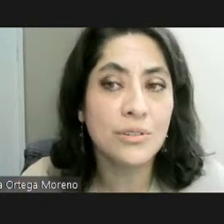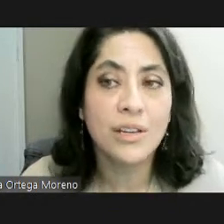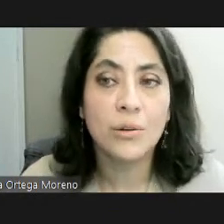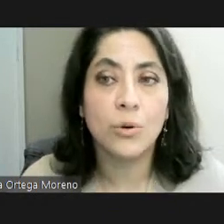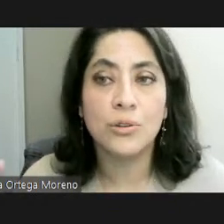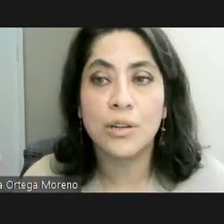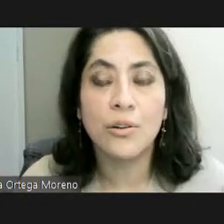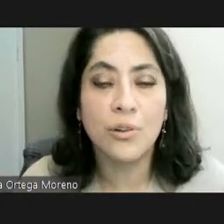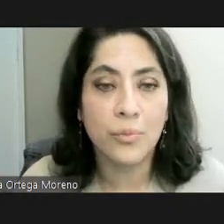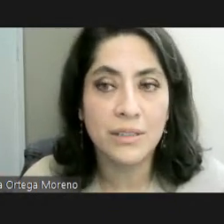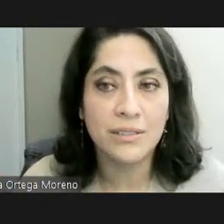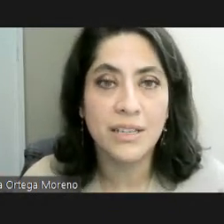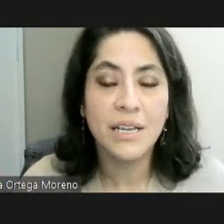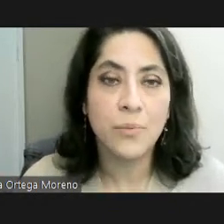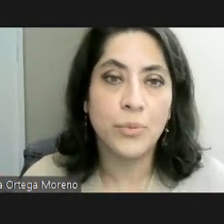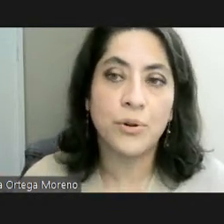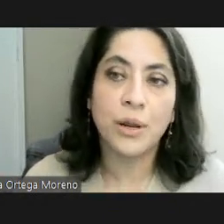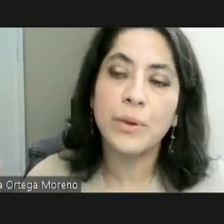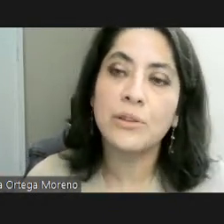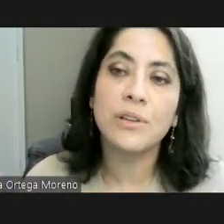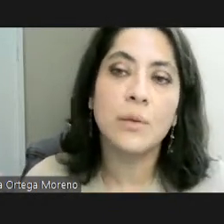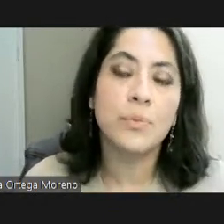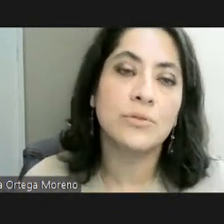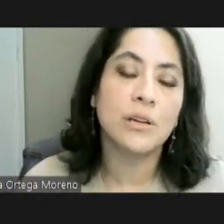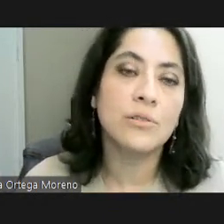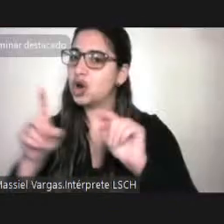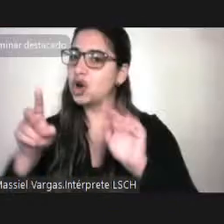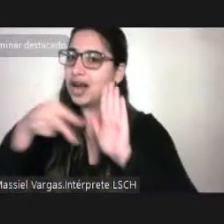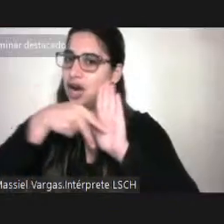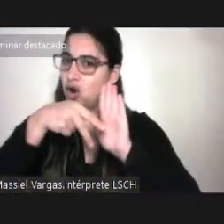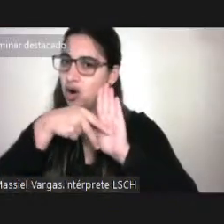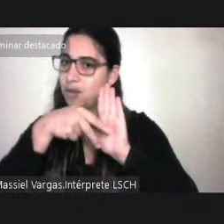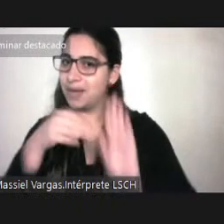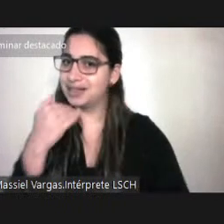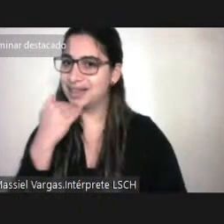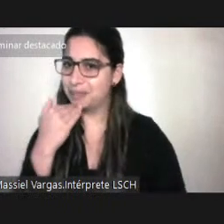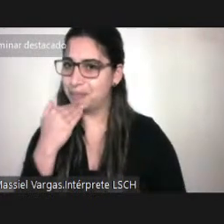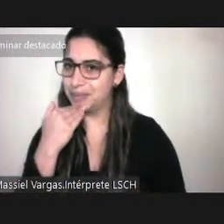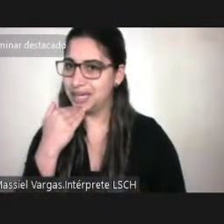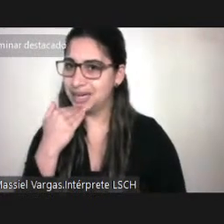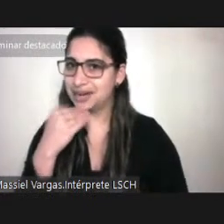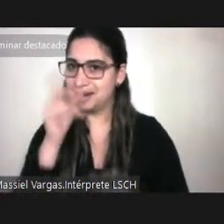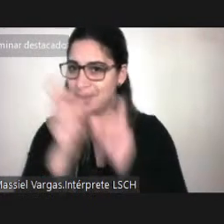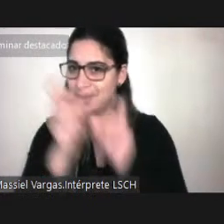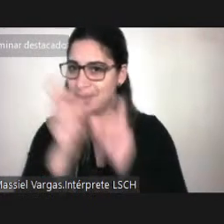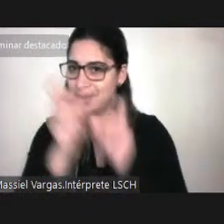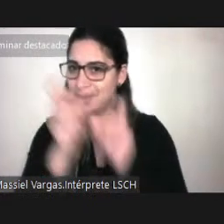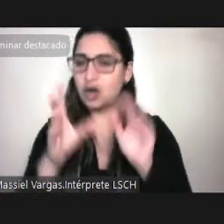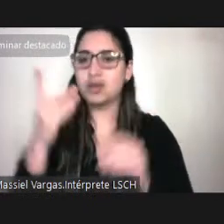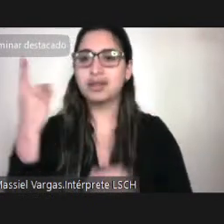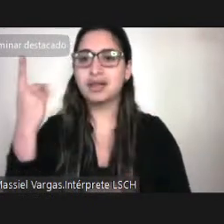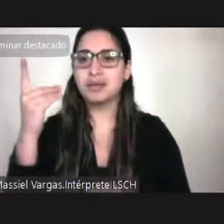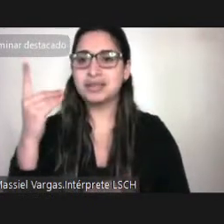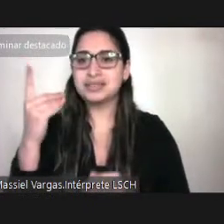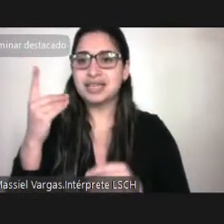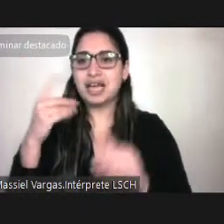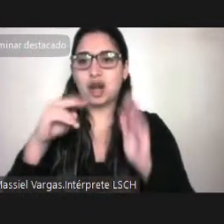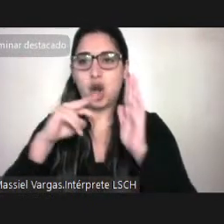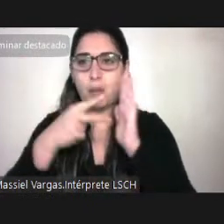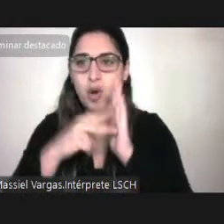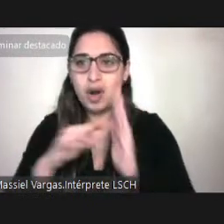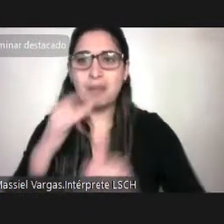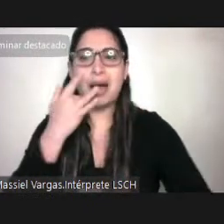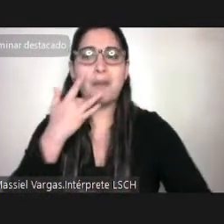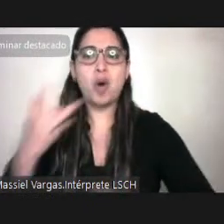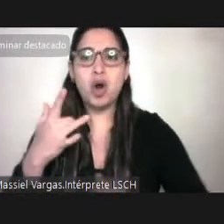Constitución o en otras normas. Pero respecto de las personas con discapacidad, la dificultad que se ha generado y por qué surgen